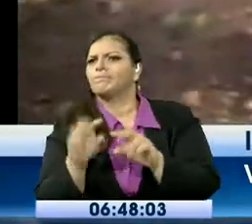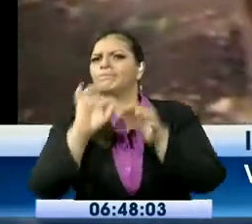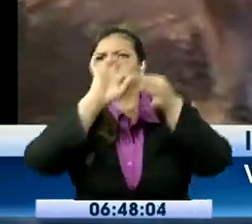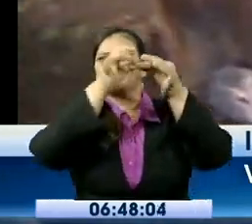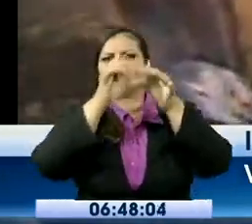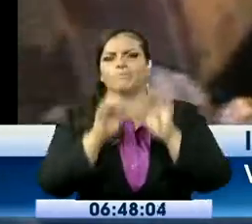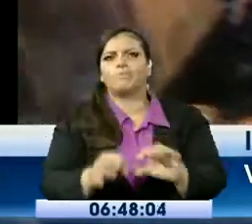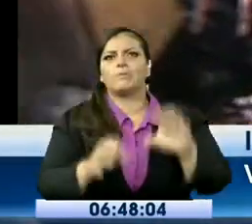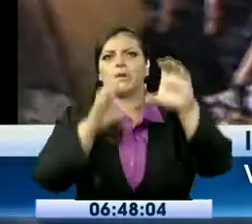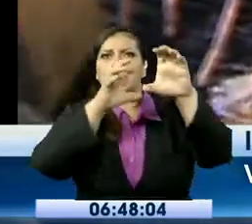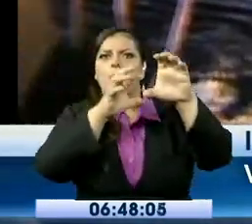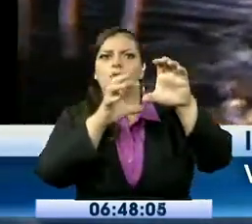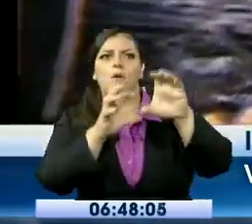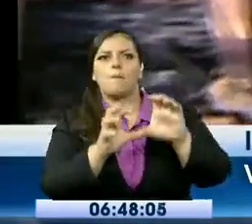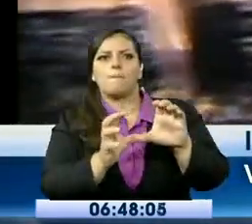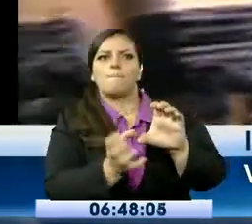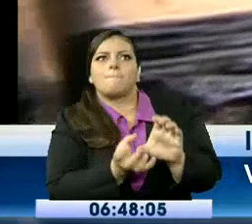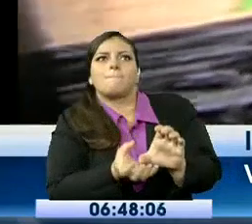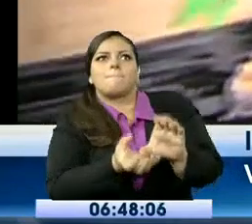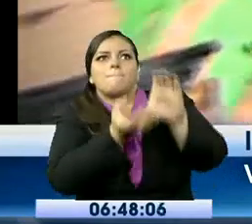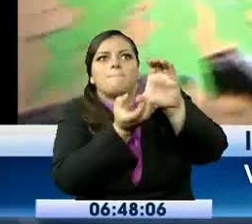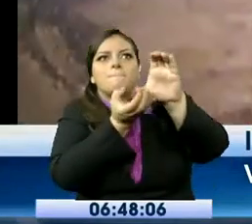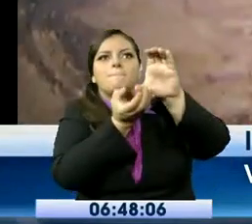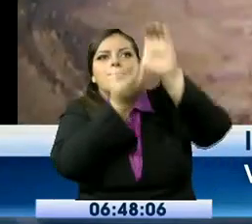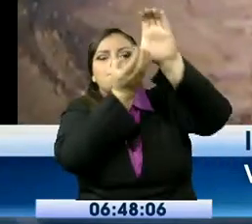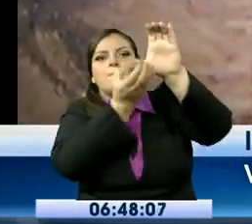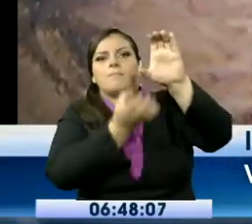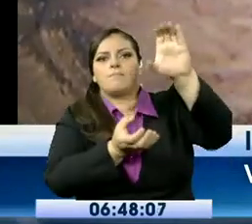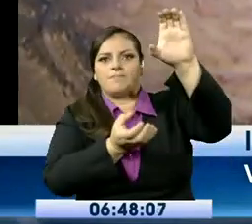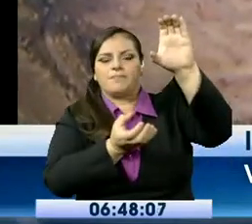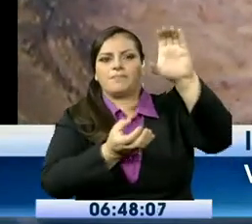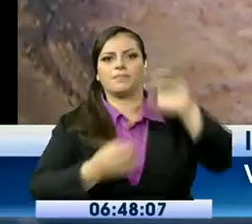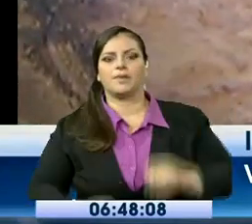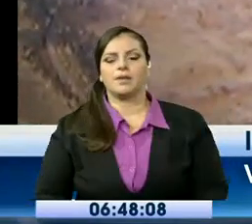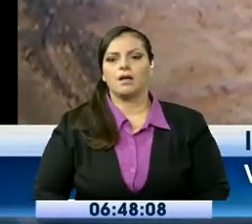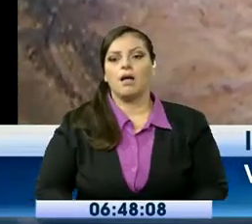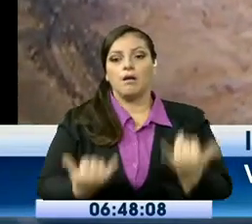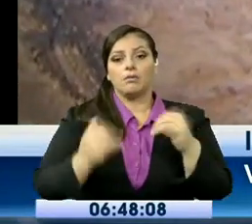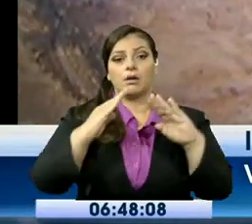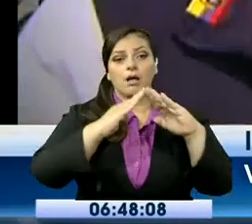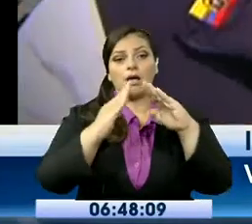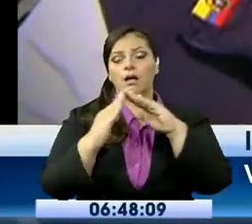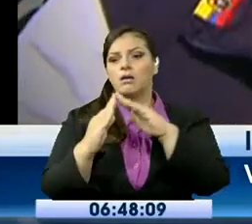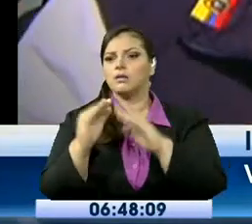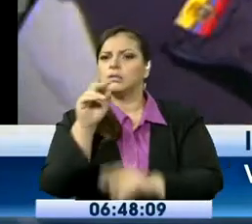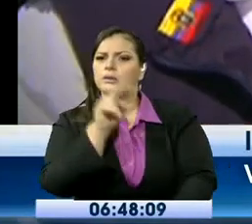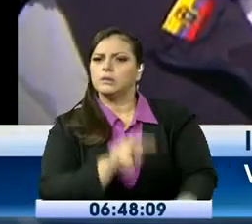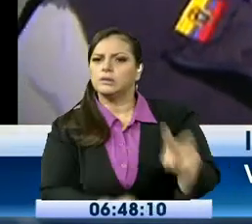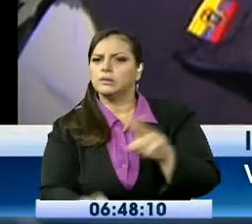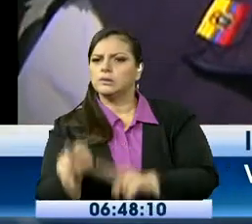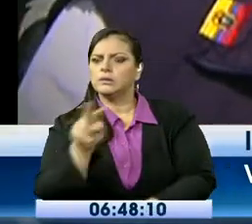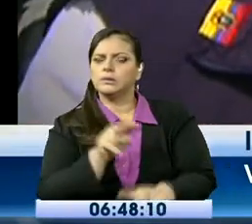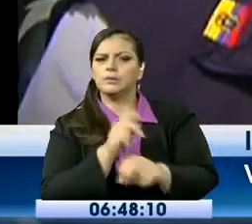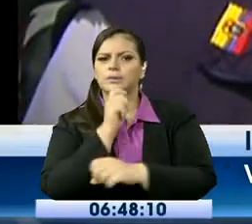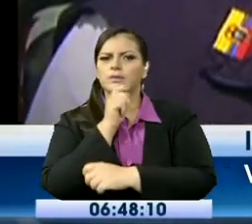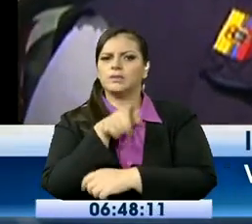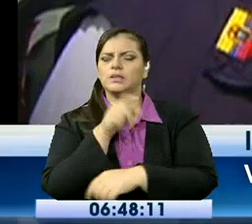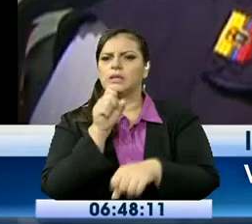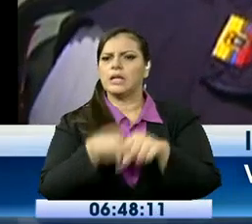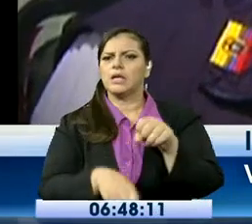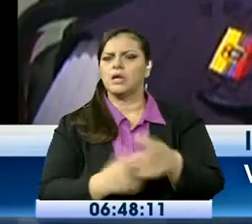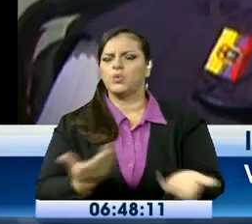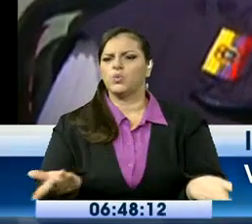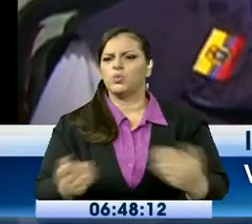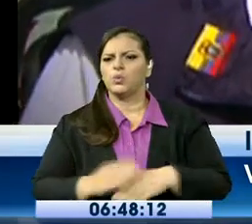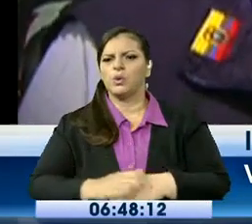medidores. Y respecto a las casas perjudicadas, también dijo que se evalúan los daños para actuar. Un acontecimiento un poco aislado, no de